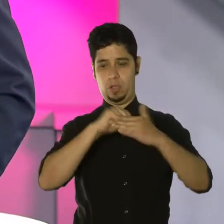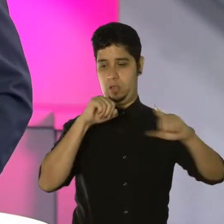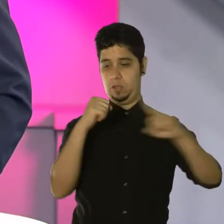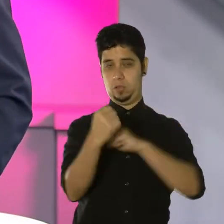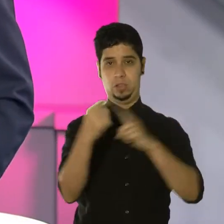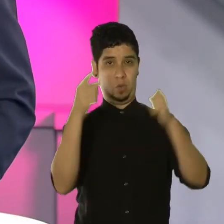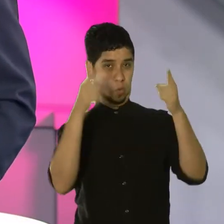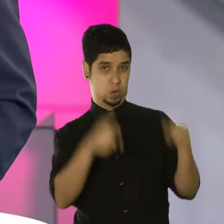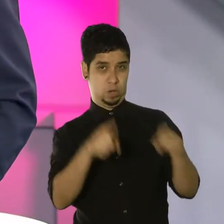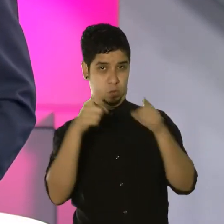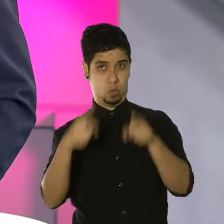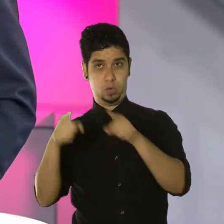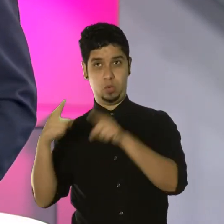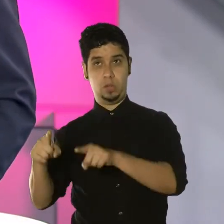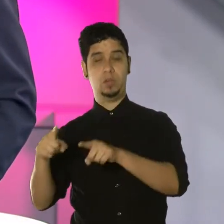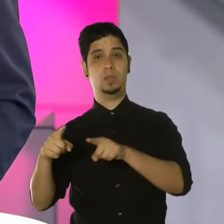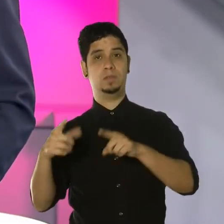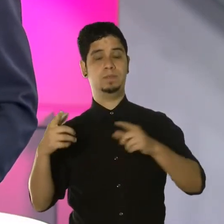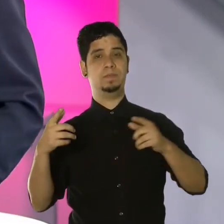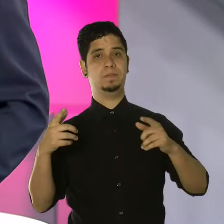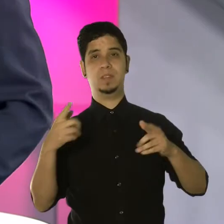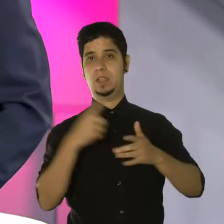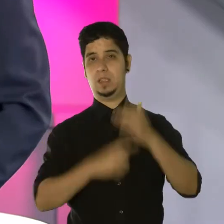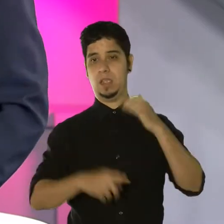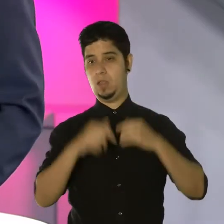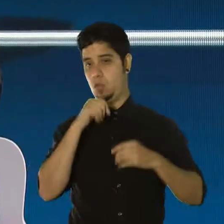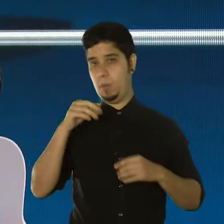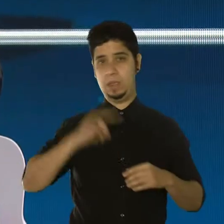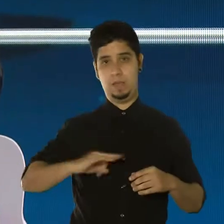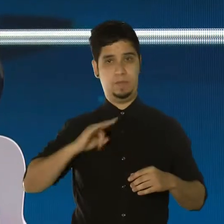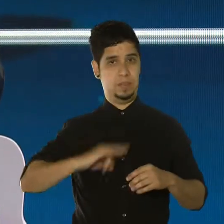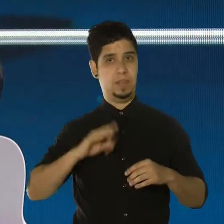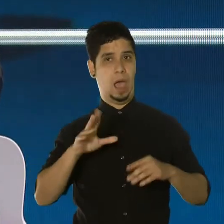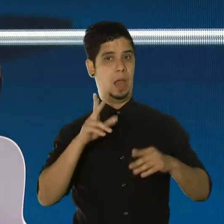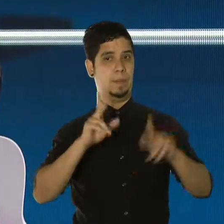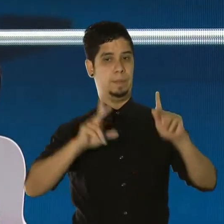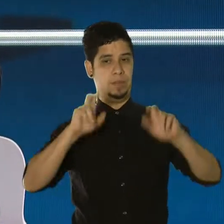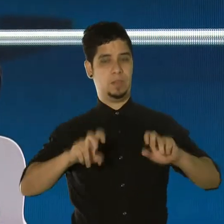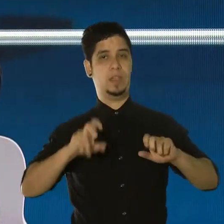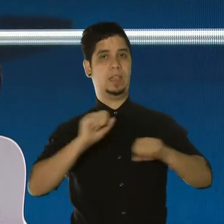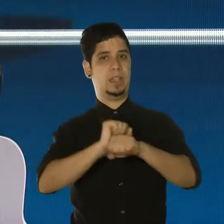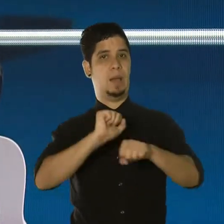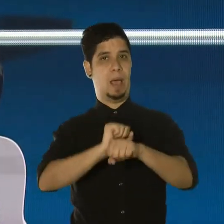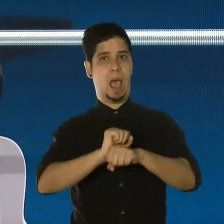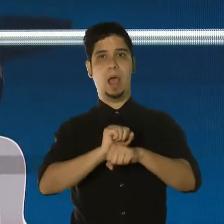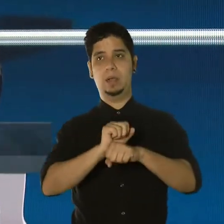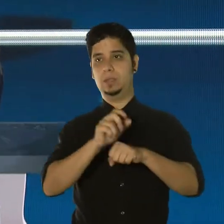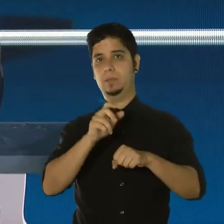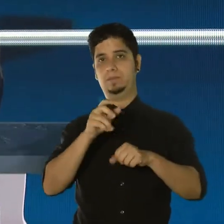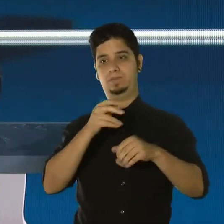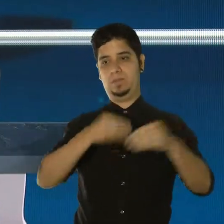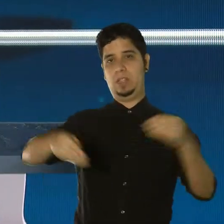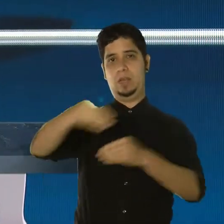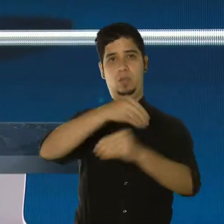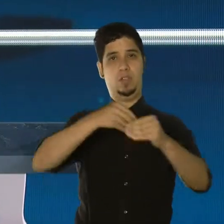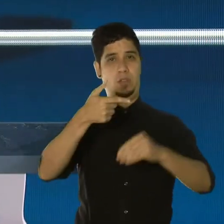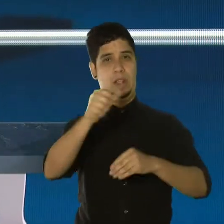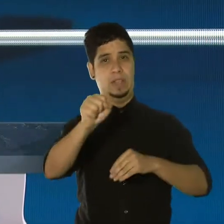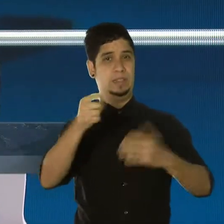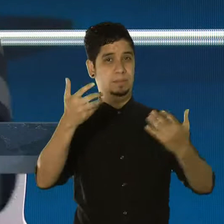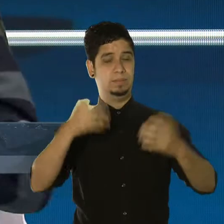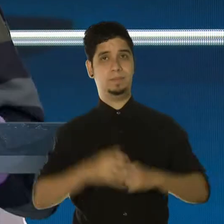de ganancia significativo para el distribuidor de gas? Aquí el problema fundamental